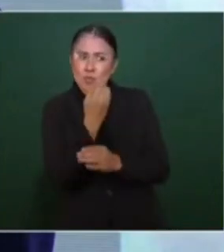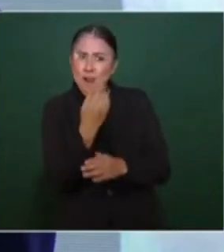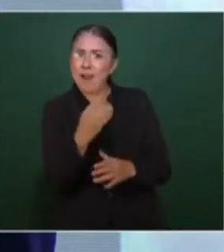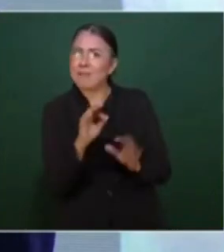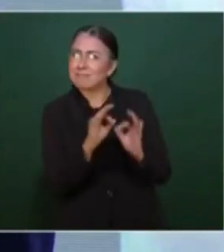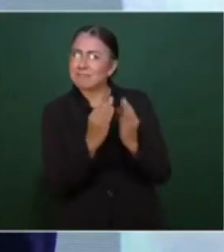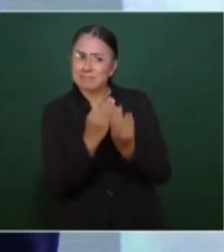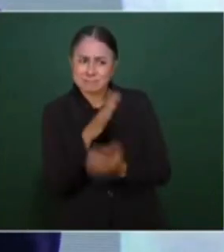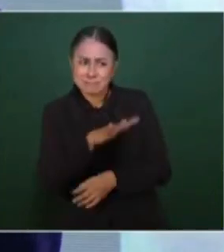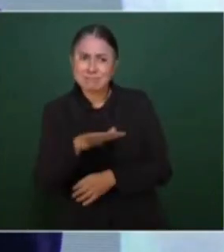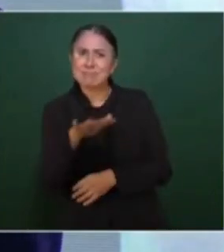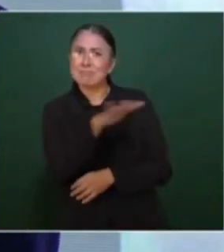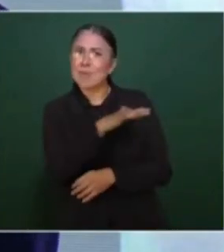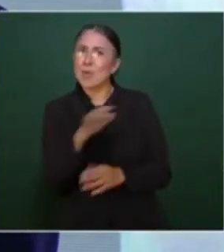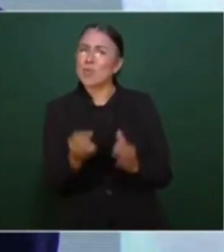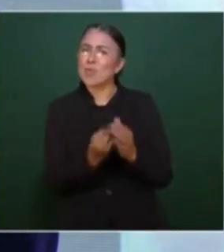al